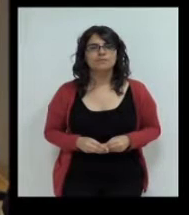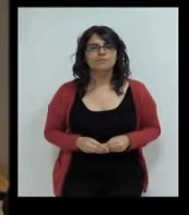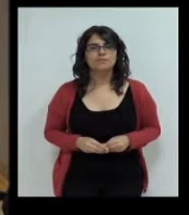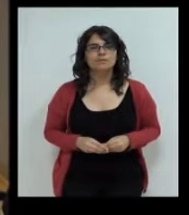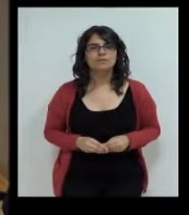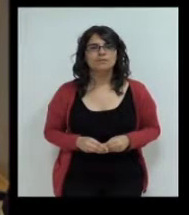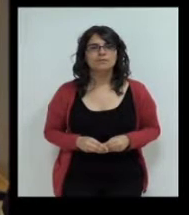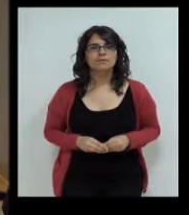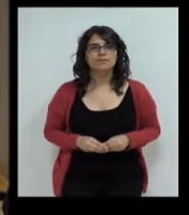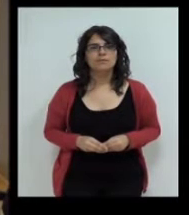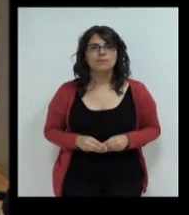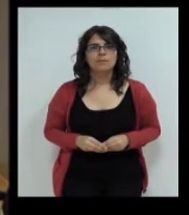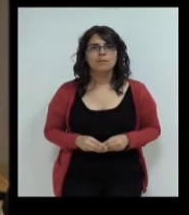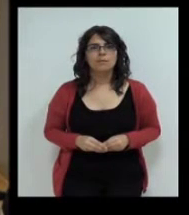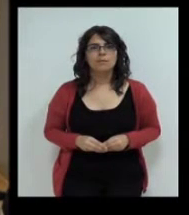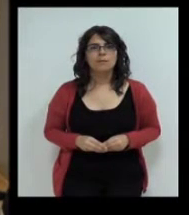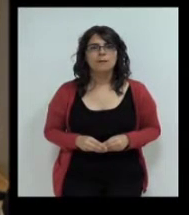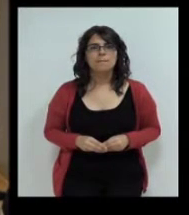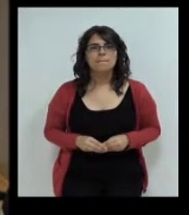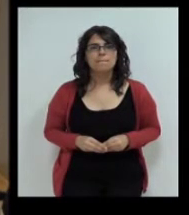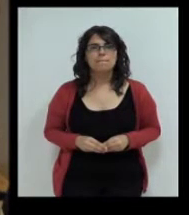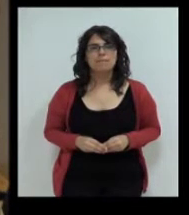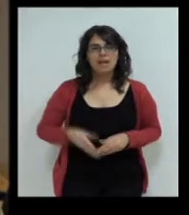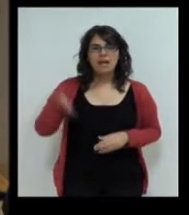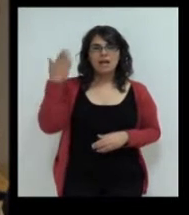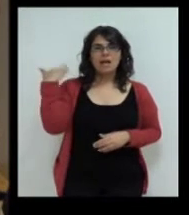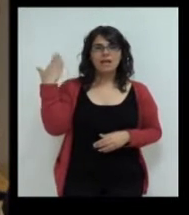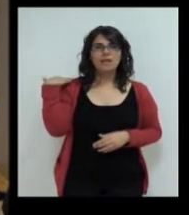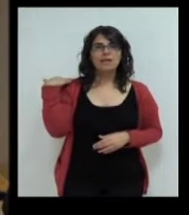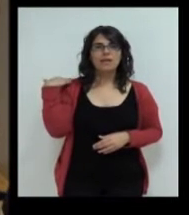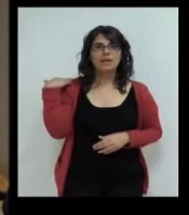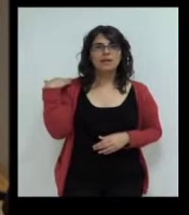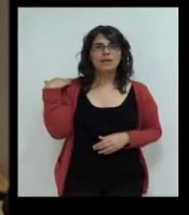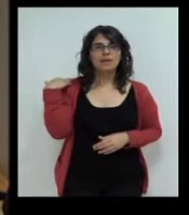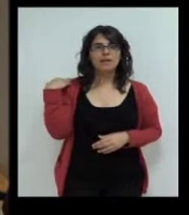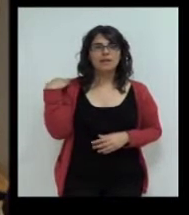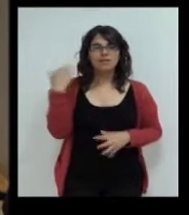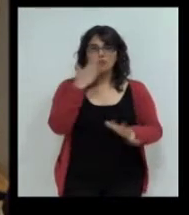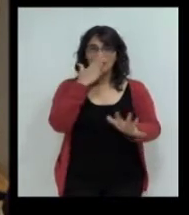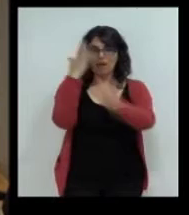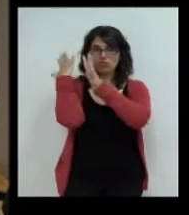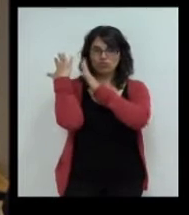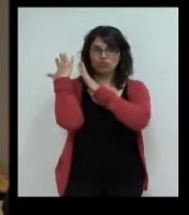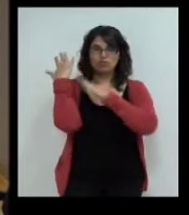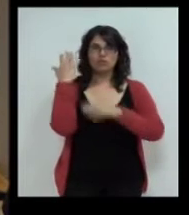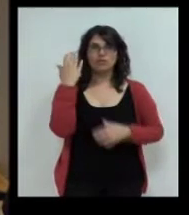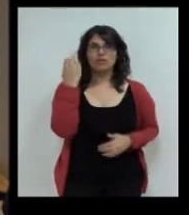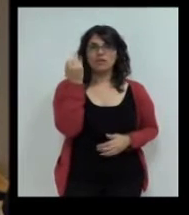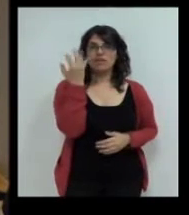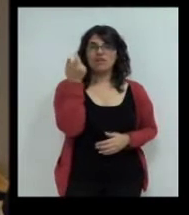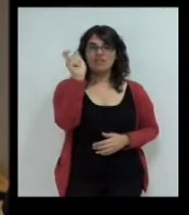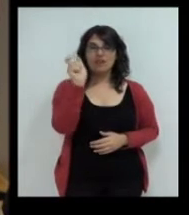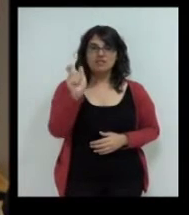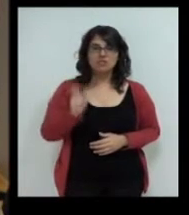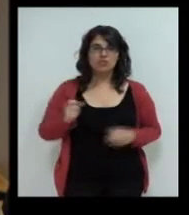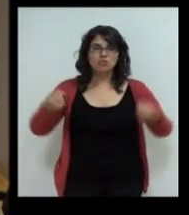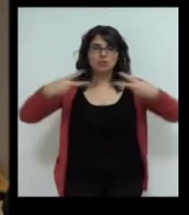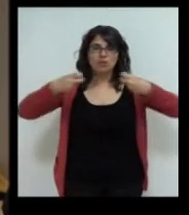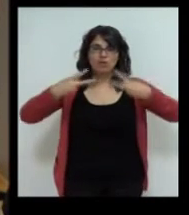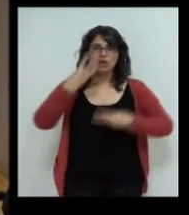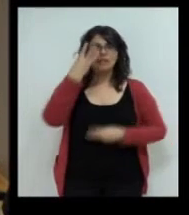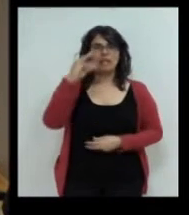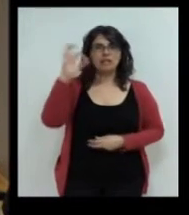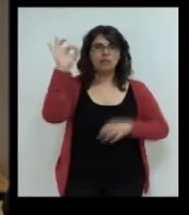es un camino que está andado desde hace 10 años, donde, si miras las cifras, que hace 10 años estábamos haciendo una subtitulación de un